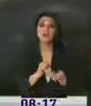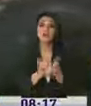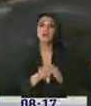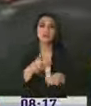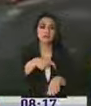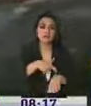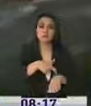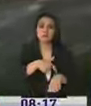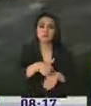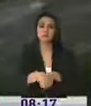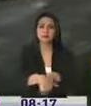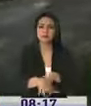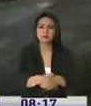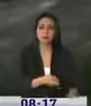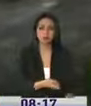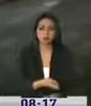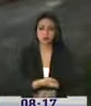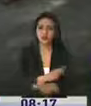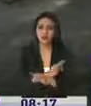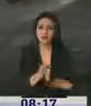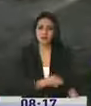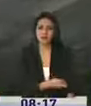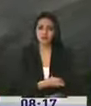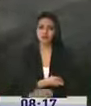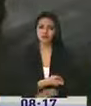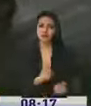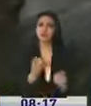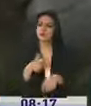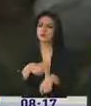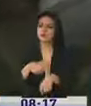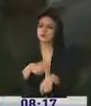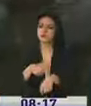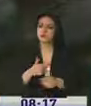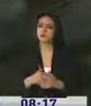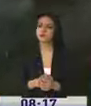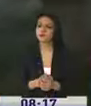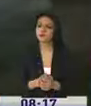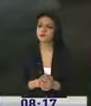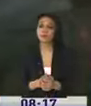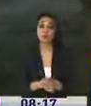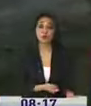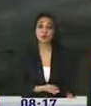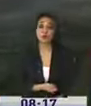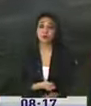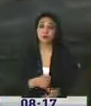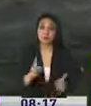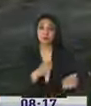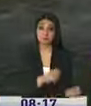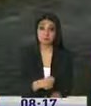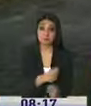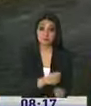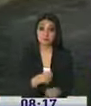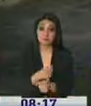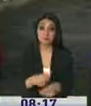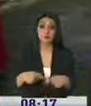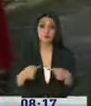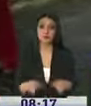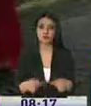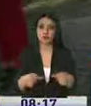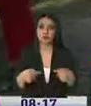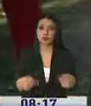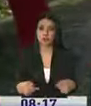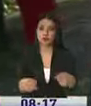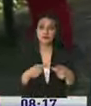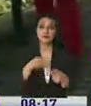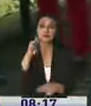se hacen estos lavados, esta limpieza? Bueno, el barrido manual aquí tiene frecuencia interdiaria, asimismo